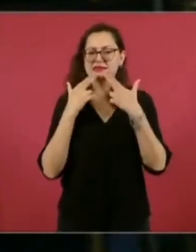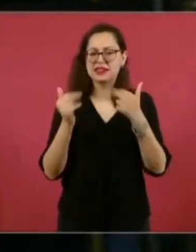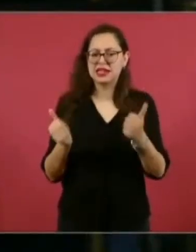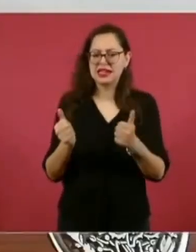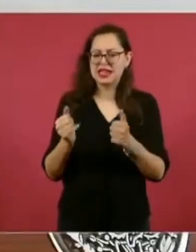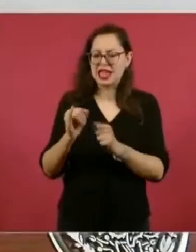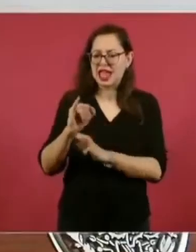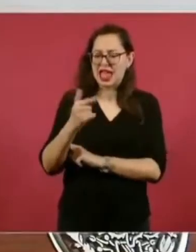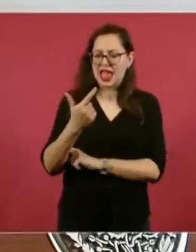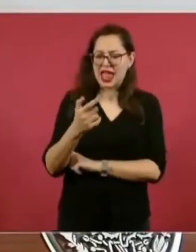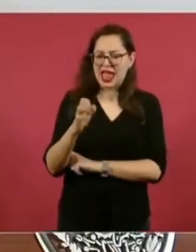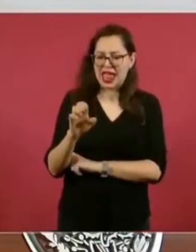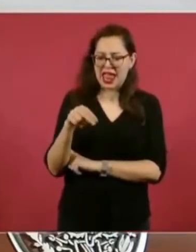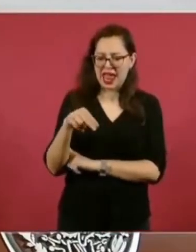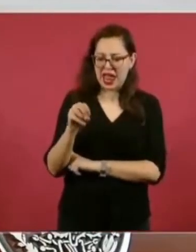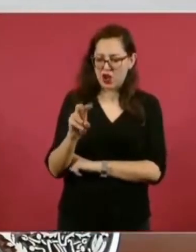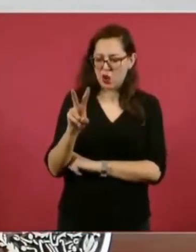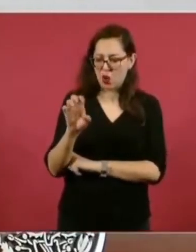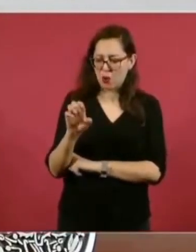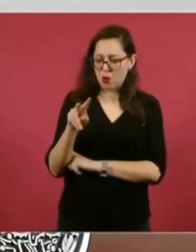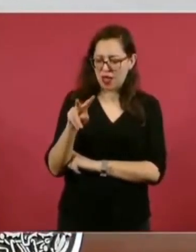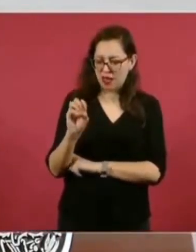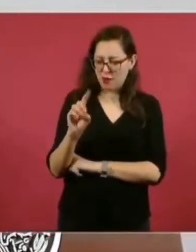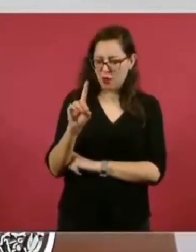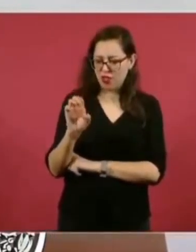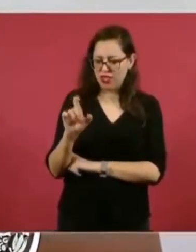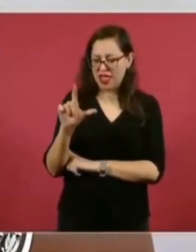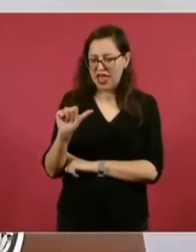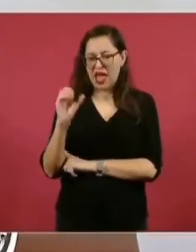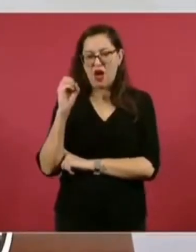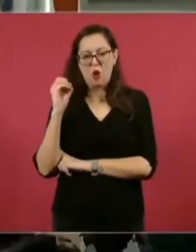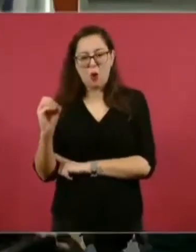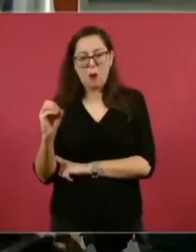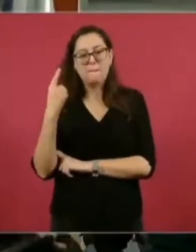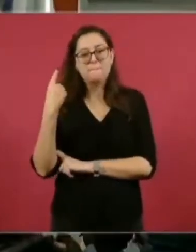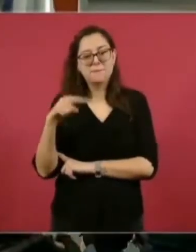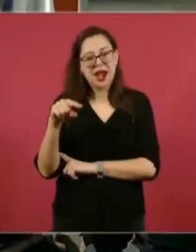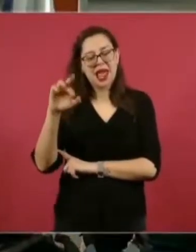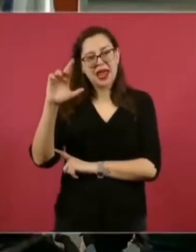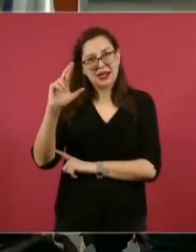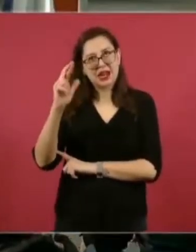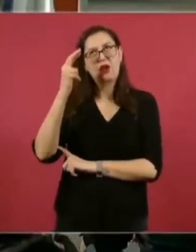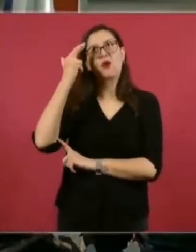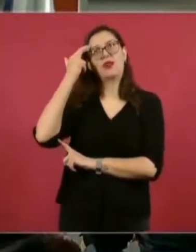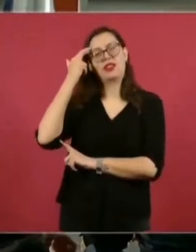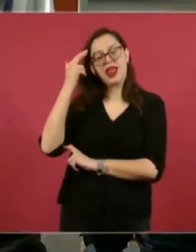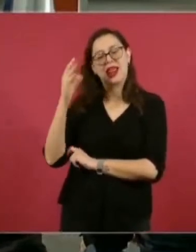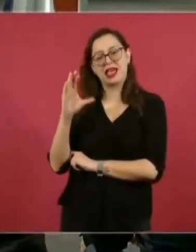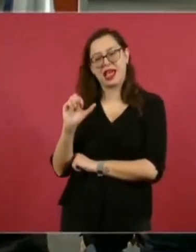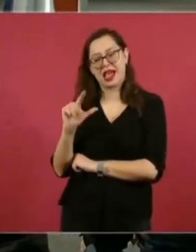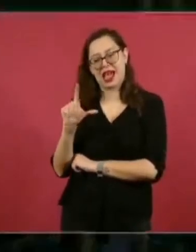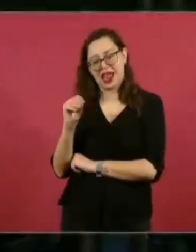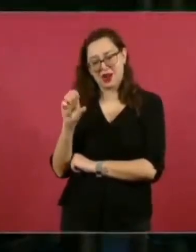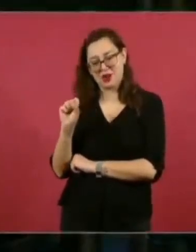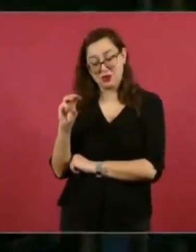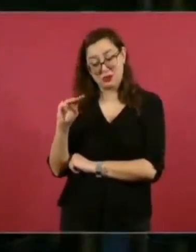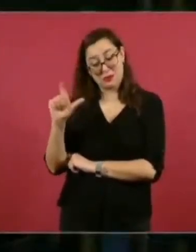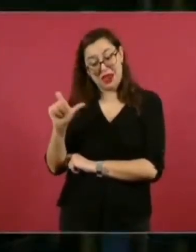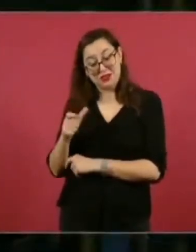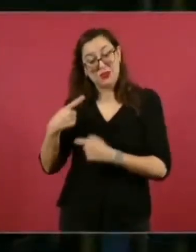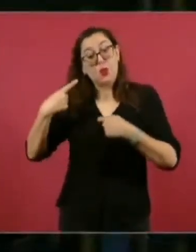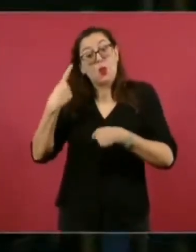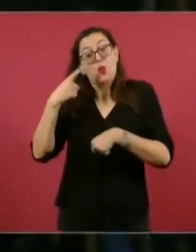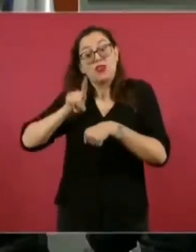para repasar los 207 años de la vida de Carlos Marx, ojalá nos dé esa invitación, señor